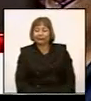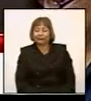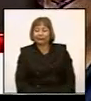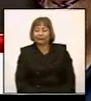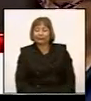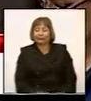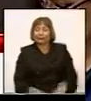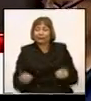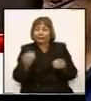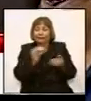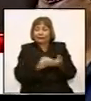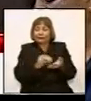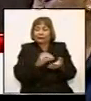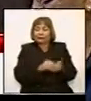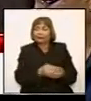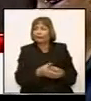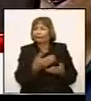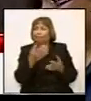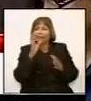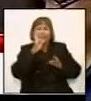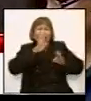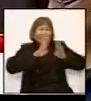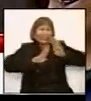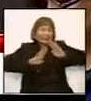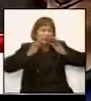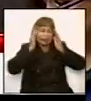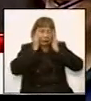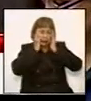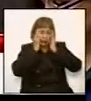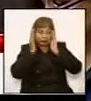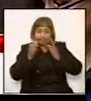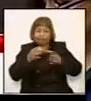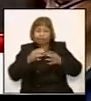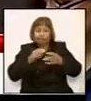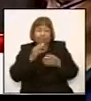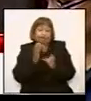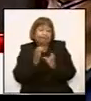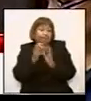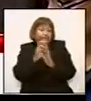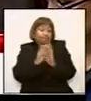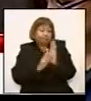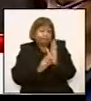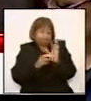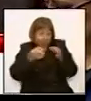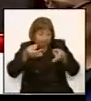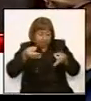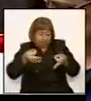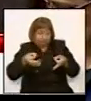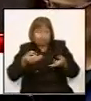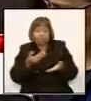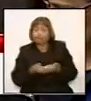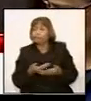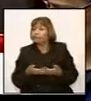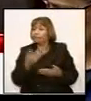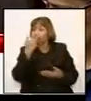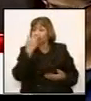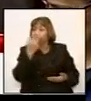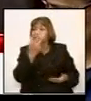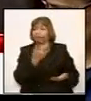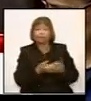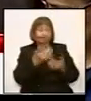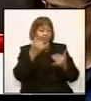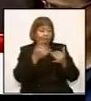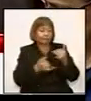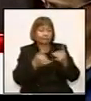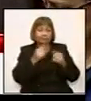Nos sumamos a la preocupación de los autores de este proyecto. Efectivamente, se ha visto en estos